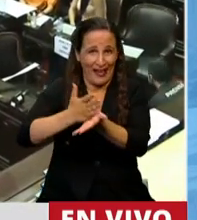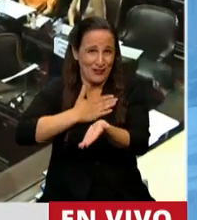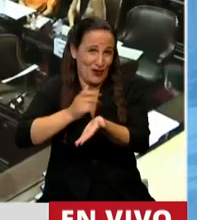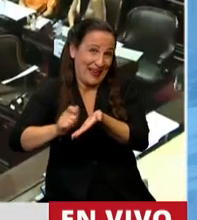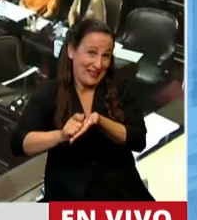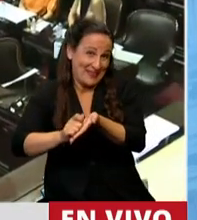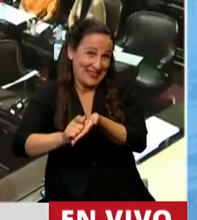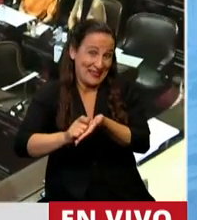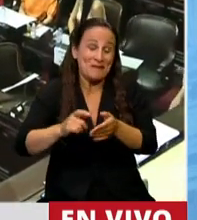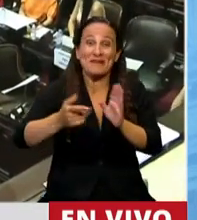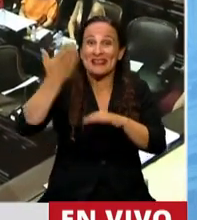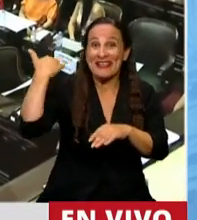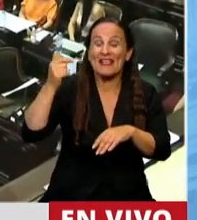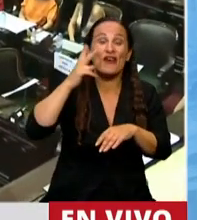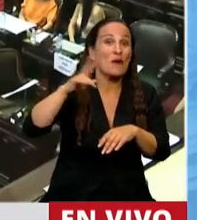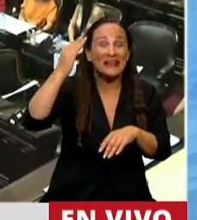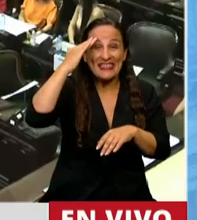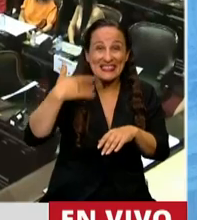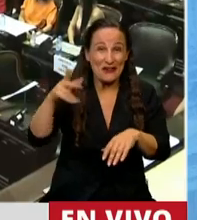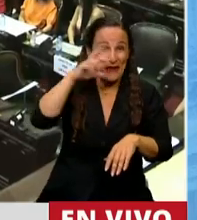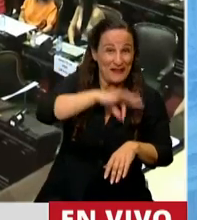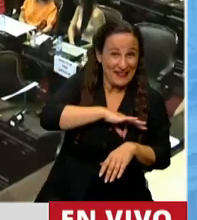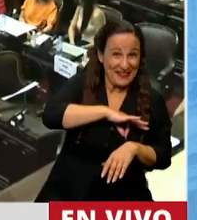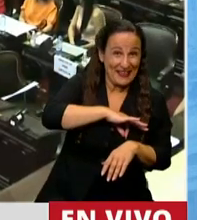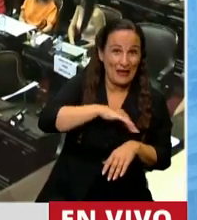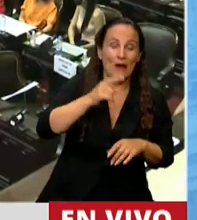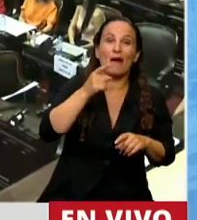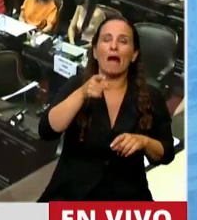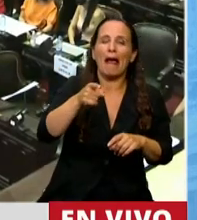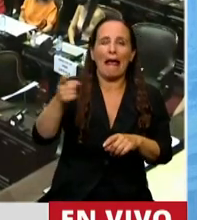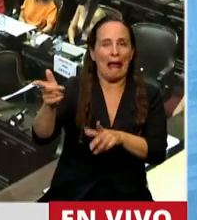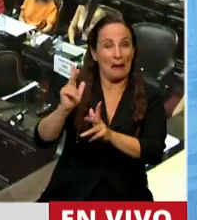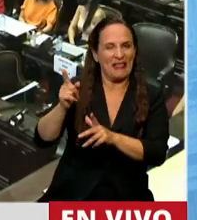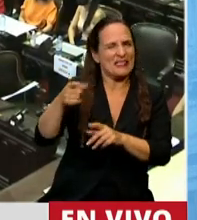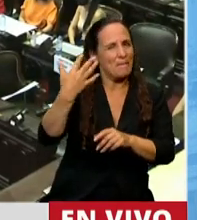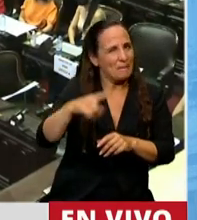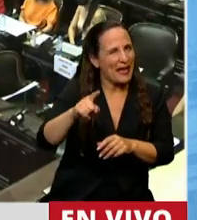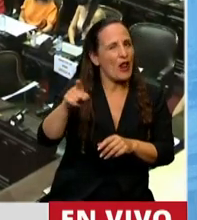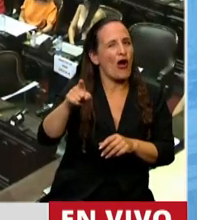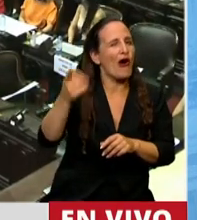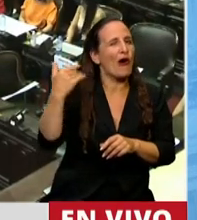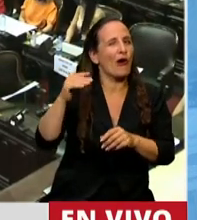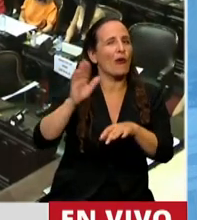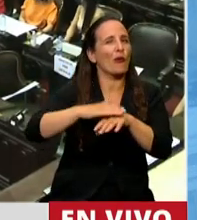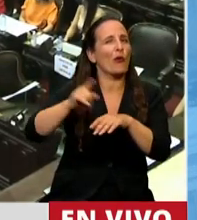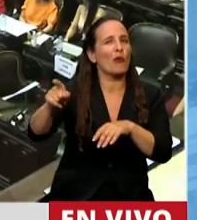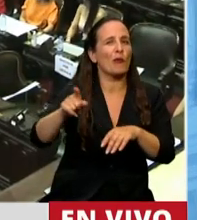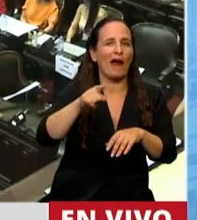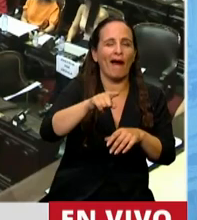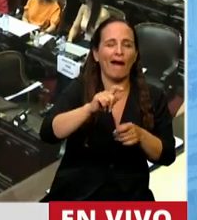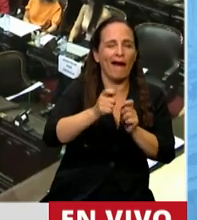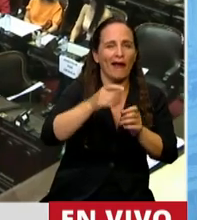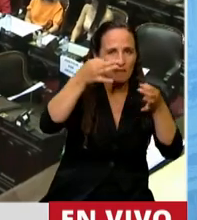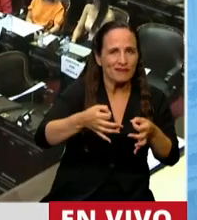pesos del año 2015, que es lo que dice Tailade, son al cambio mentiroso del gobierno de ustedes de 10 por 1,